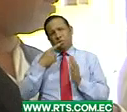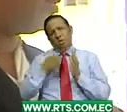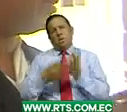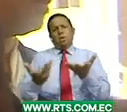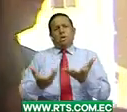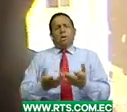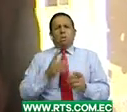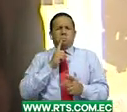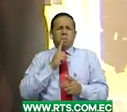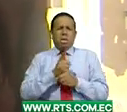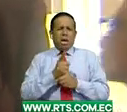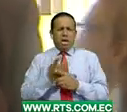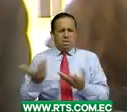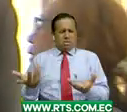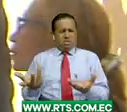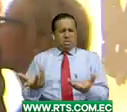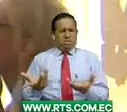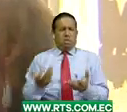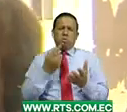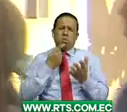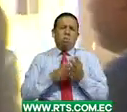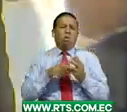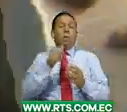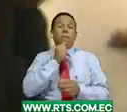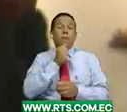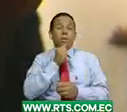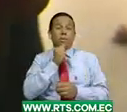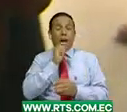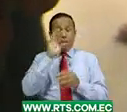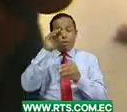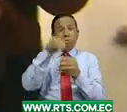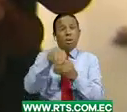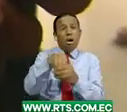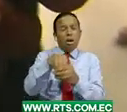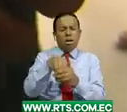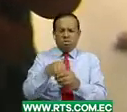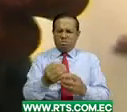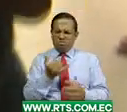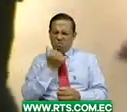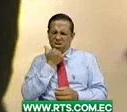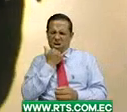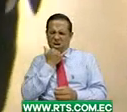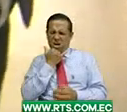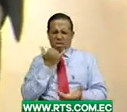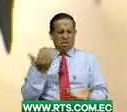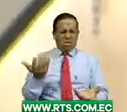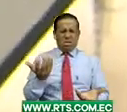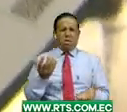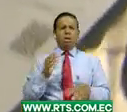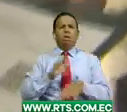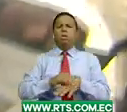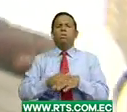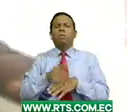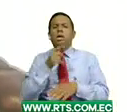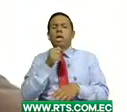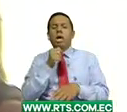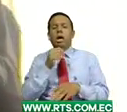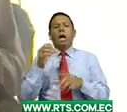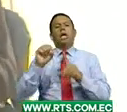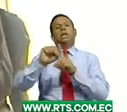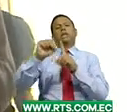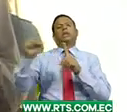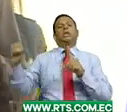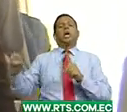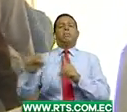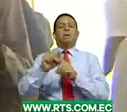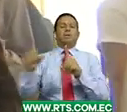incorrecta, cuando en realidad la contraseña ha sido la correcta. Nos dicen que la culpa no son de ellos, ¿verdad? Porque culpa tuvo el sistema, ya